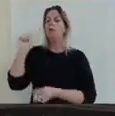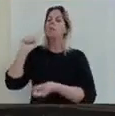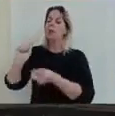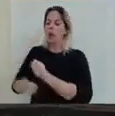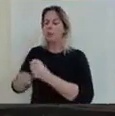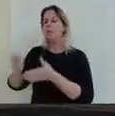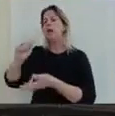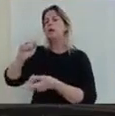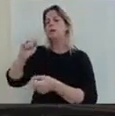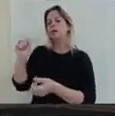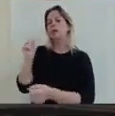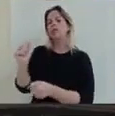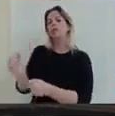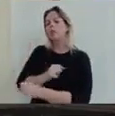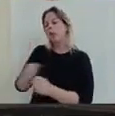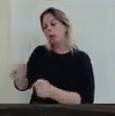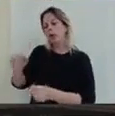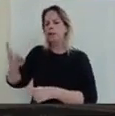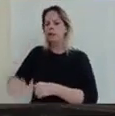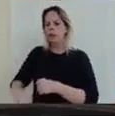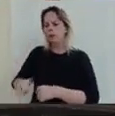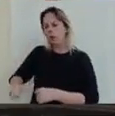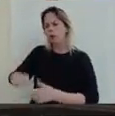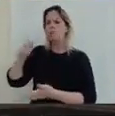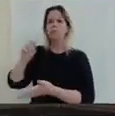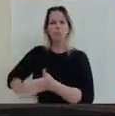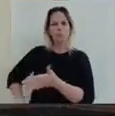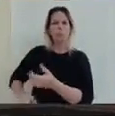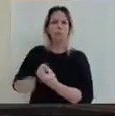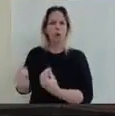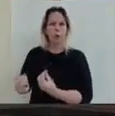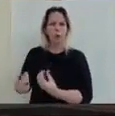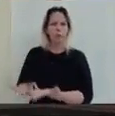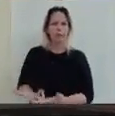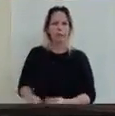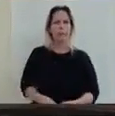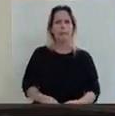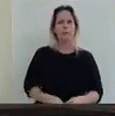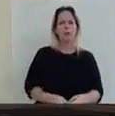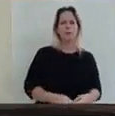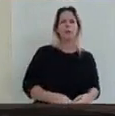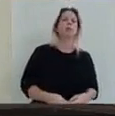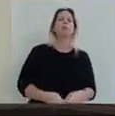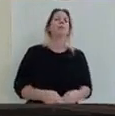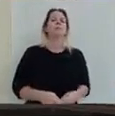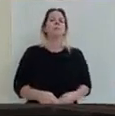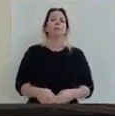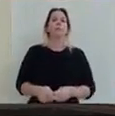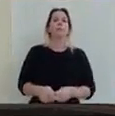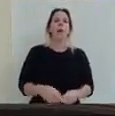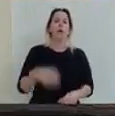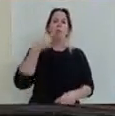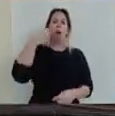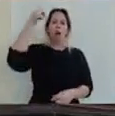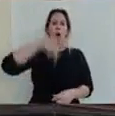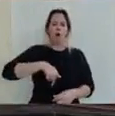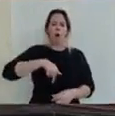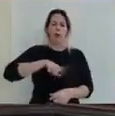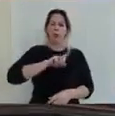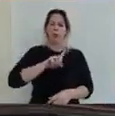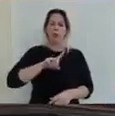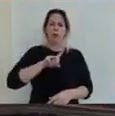la posibilidad de votar o no alguna modificación, pero no corresponde que en este momento, en esta sesión,